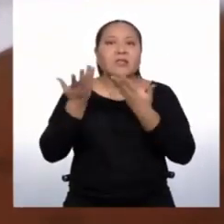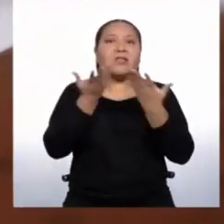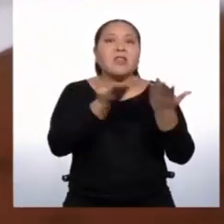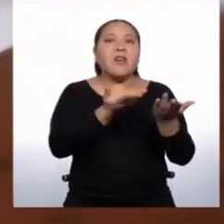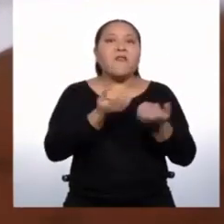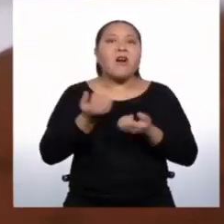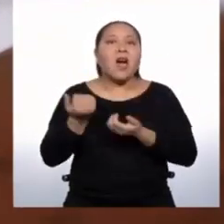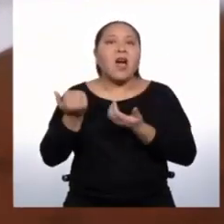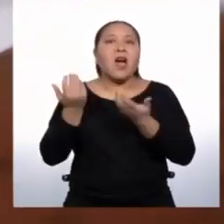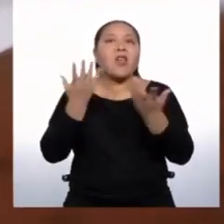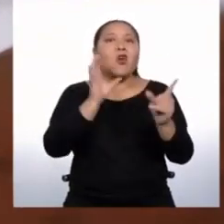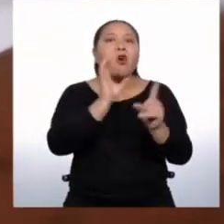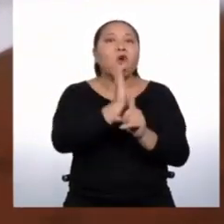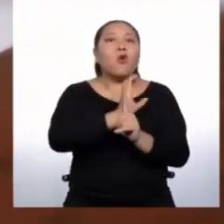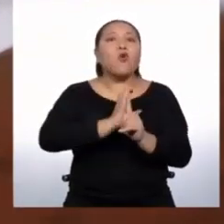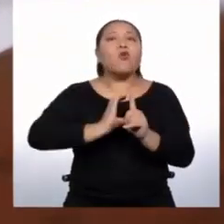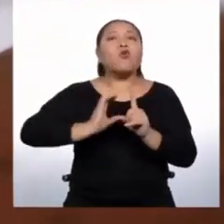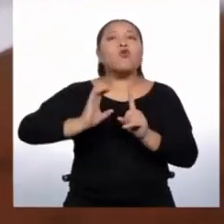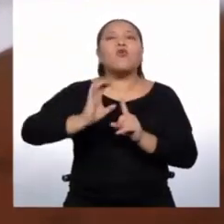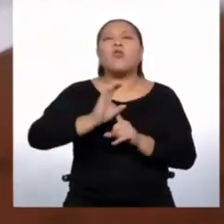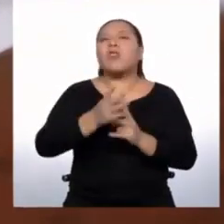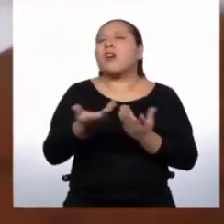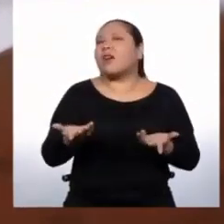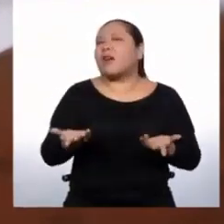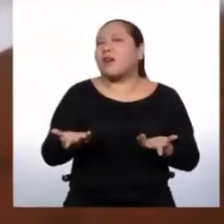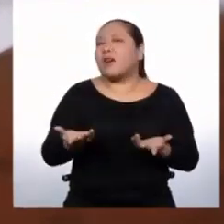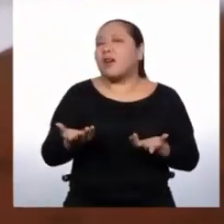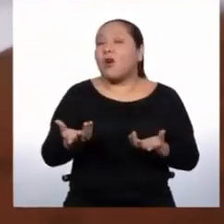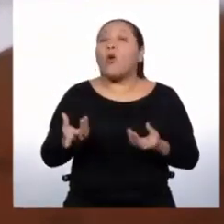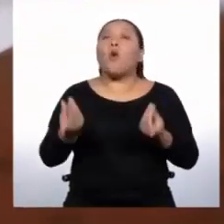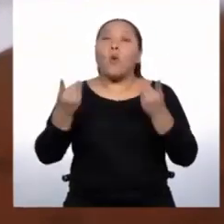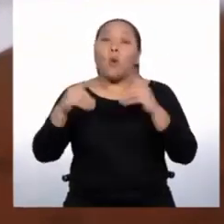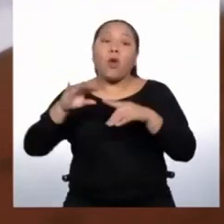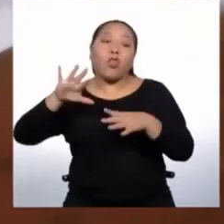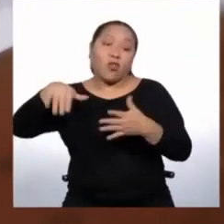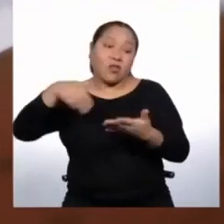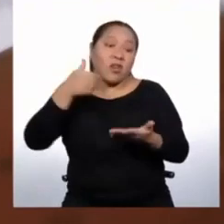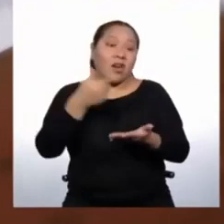para todo el que venía al Nuevo Mundo.